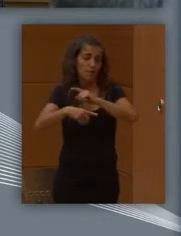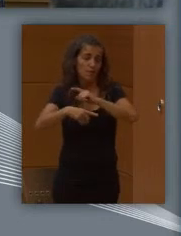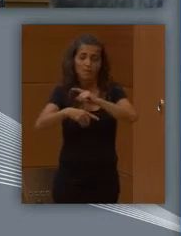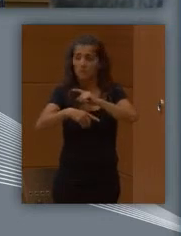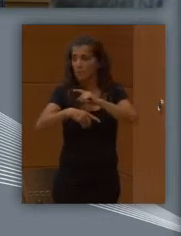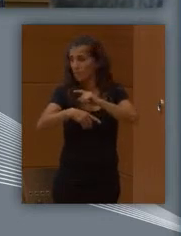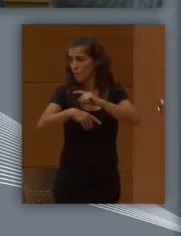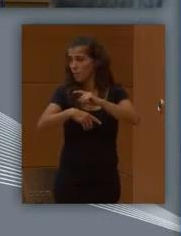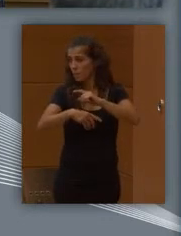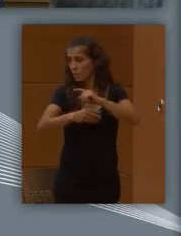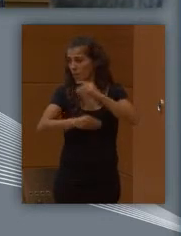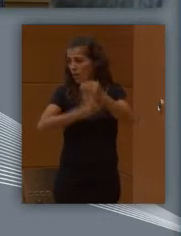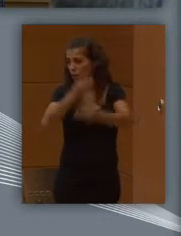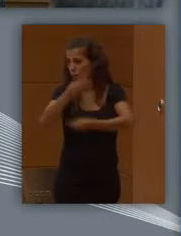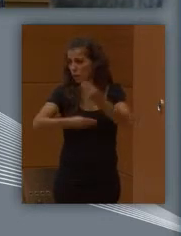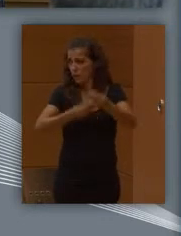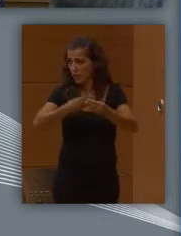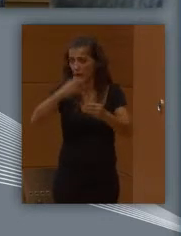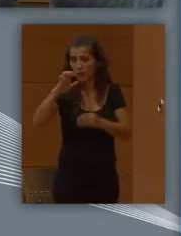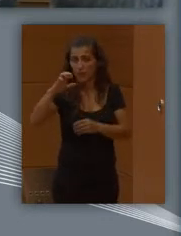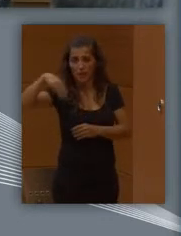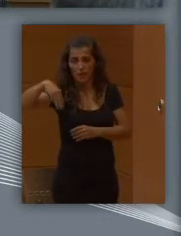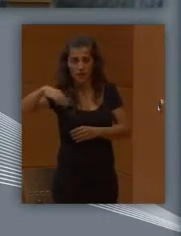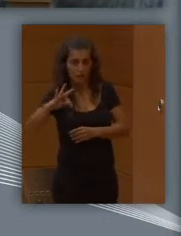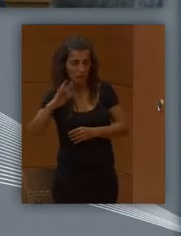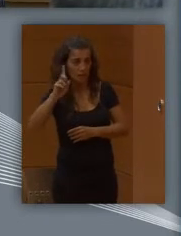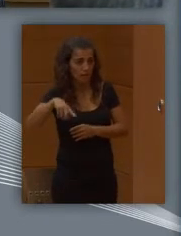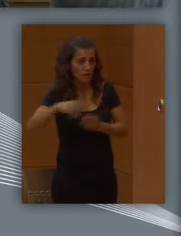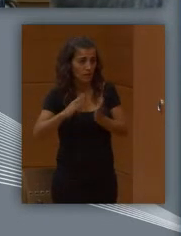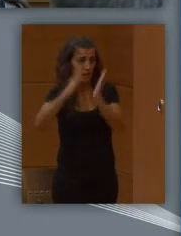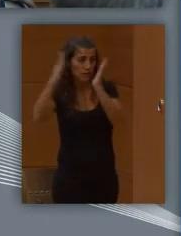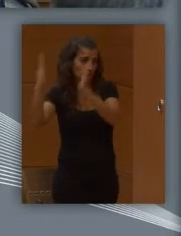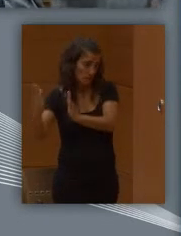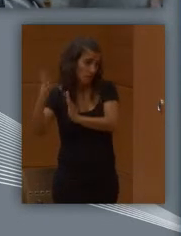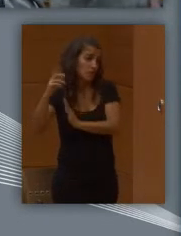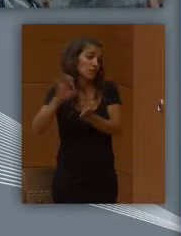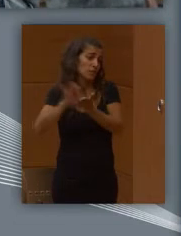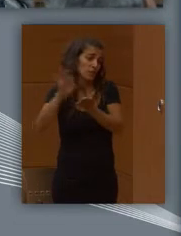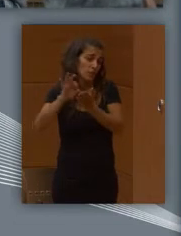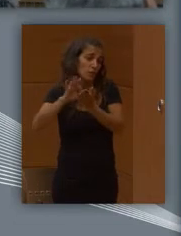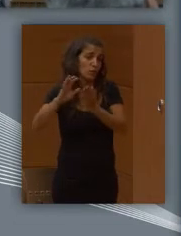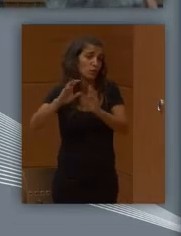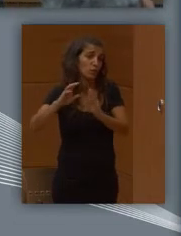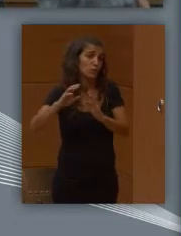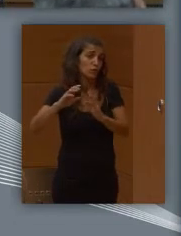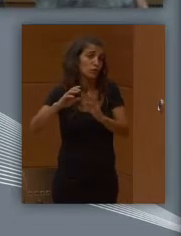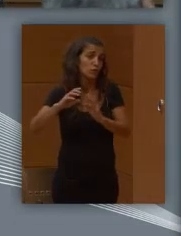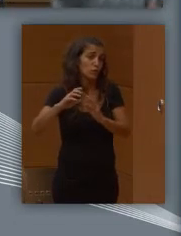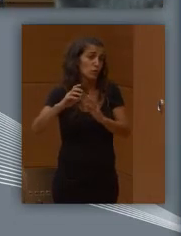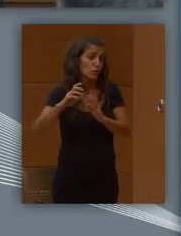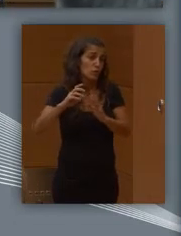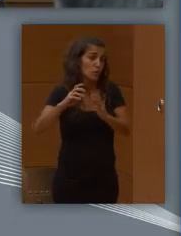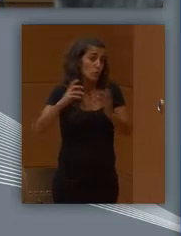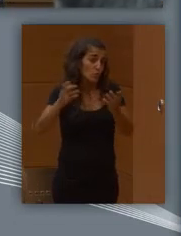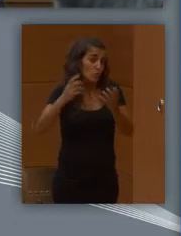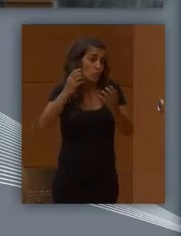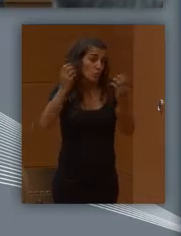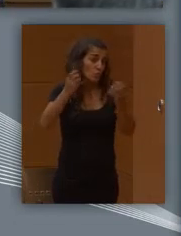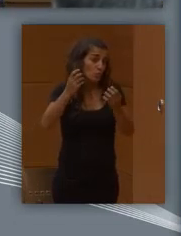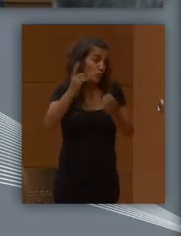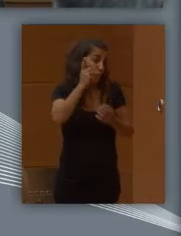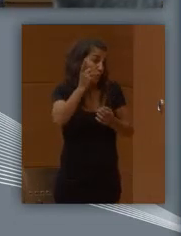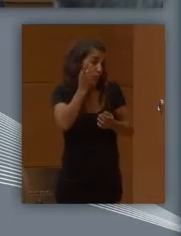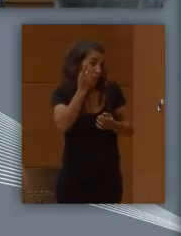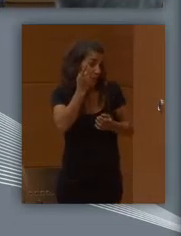real de la MT, y también servicios multimedia en MP3. Encapsulamos MP3 en web services, de manera que también la